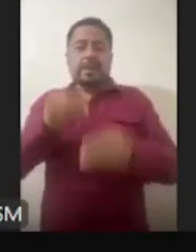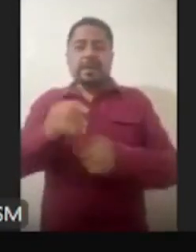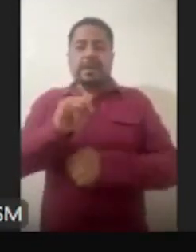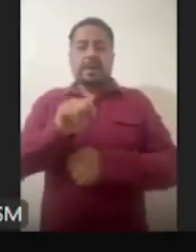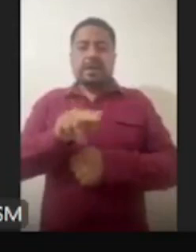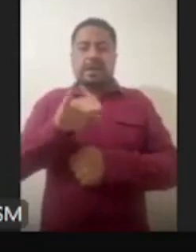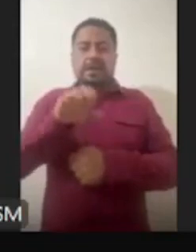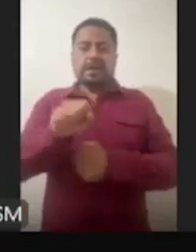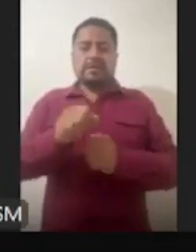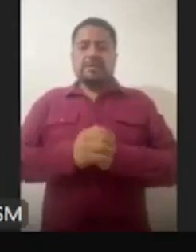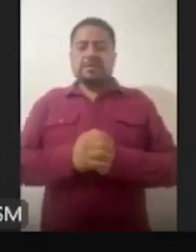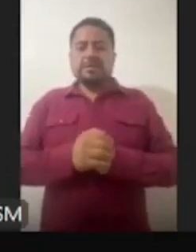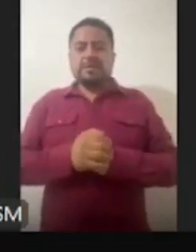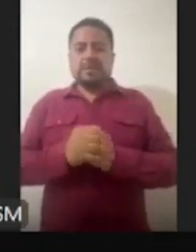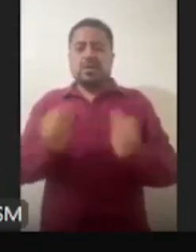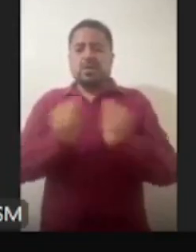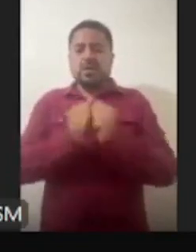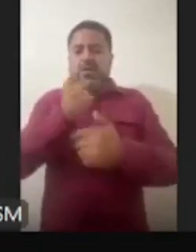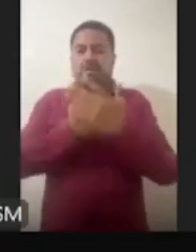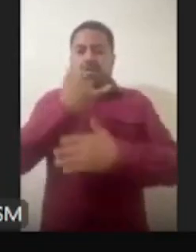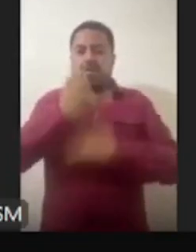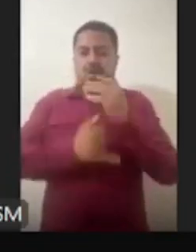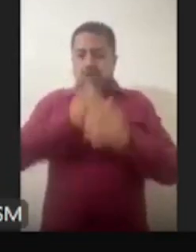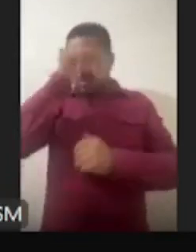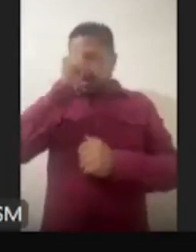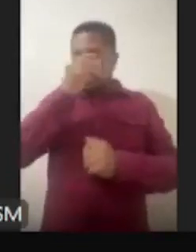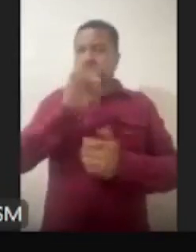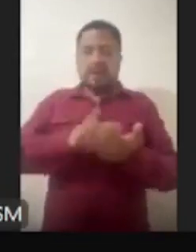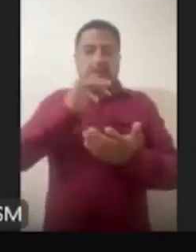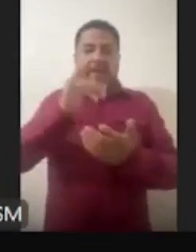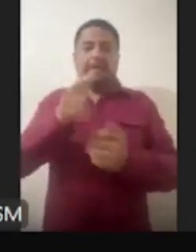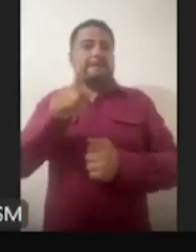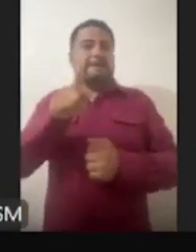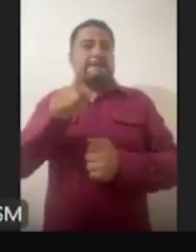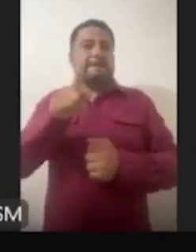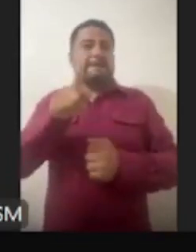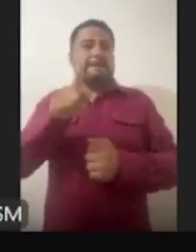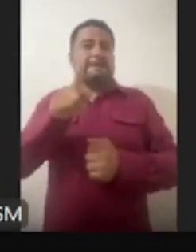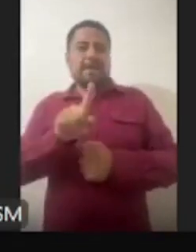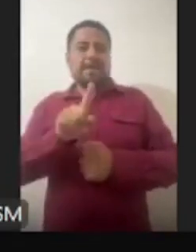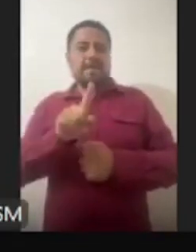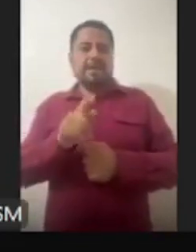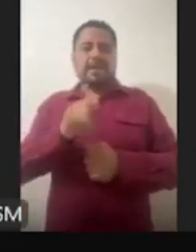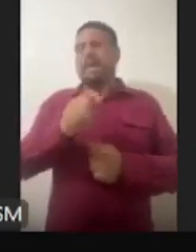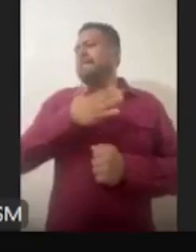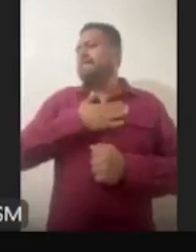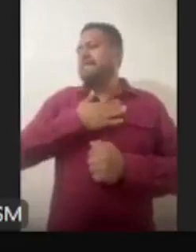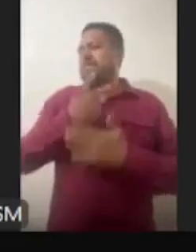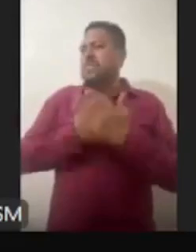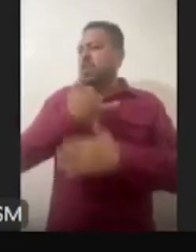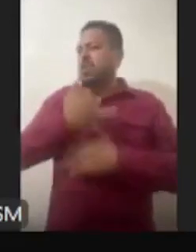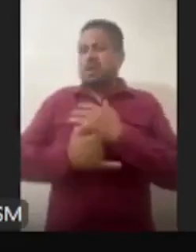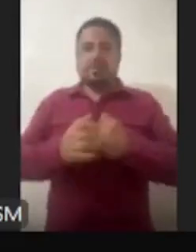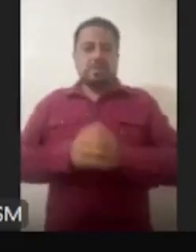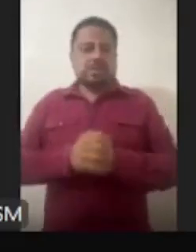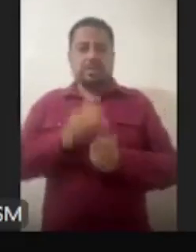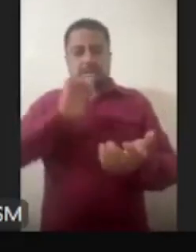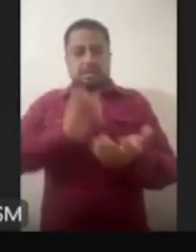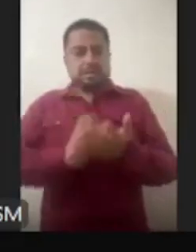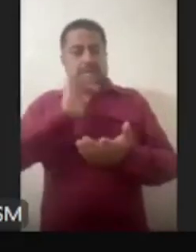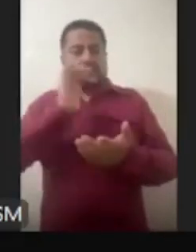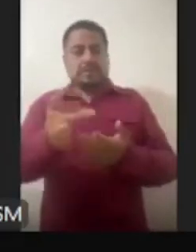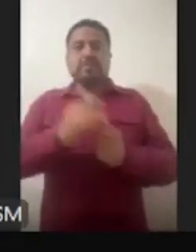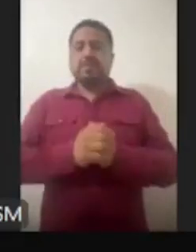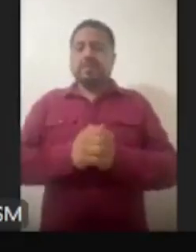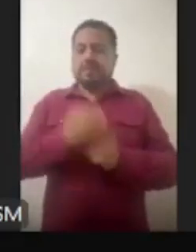el proyecto. Gracias, magistrado. Magistrada ponente, Almadel Eugenio Alcaraz. Es mi proyecto. Gracias, magistrada. Magistrada Isla Rosa